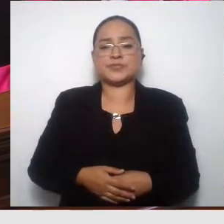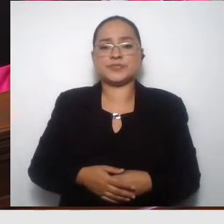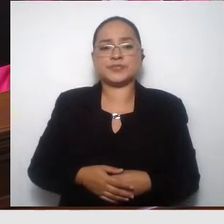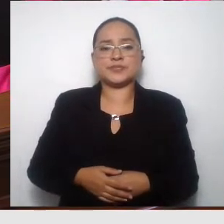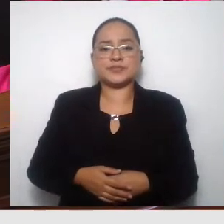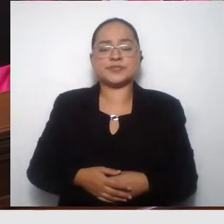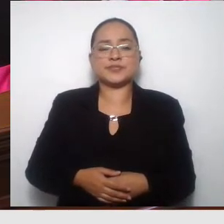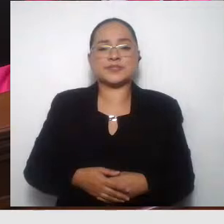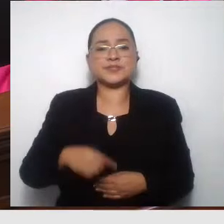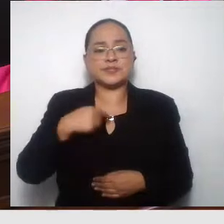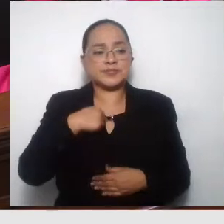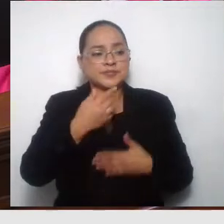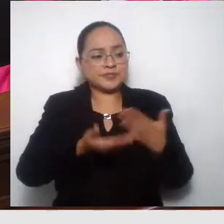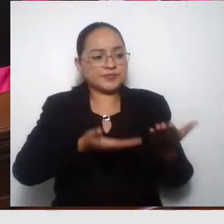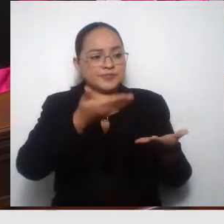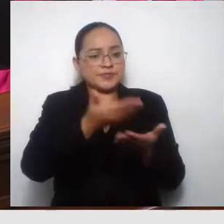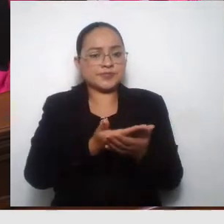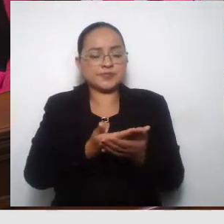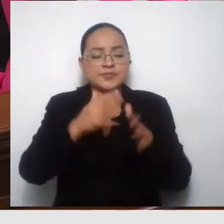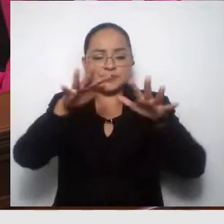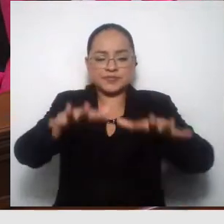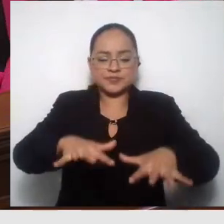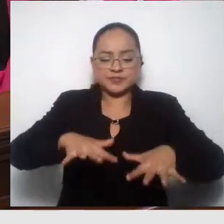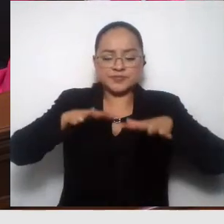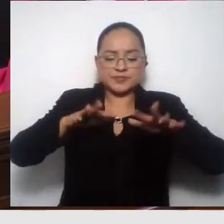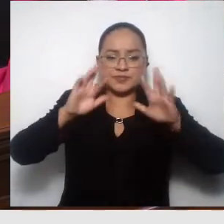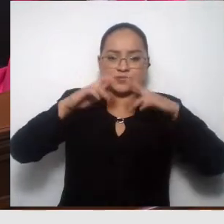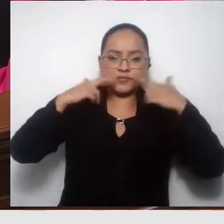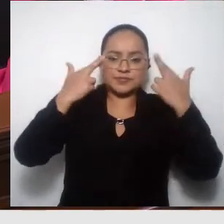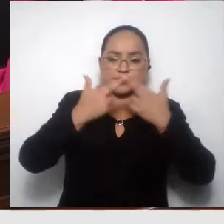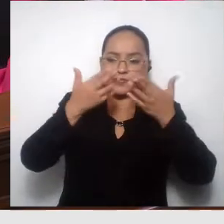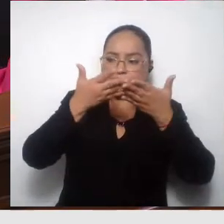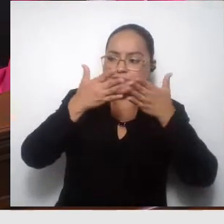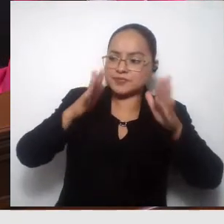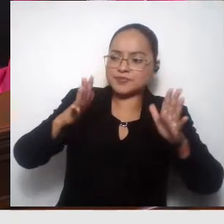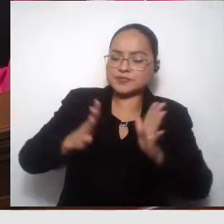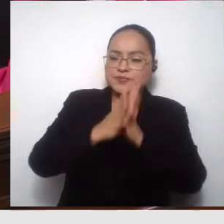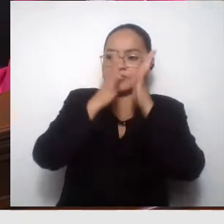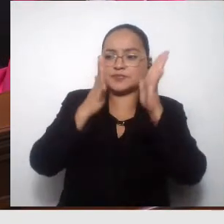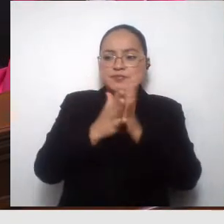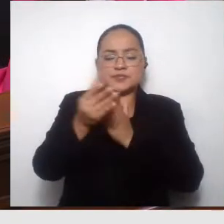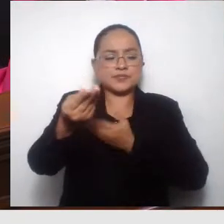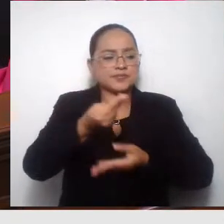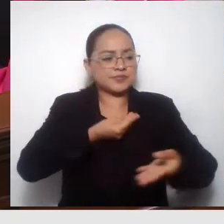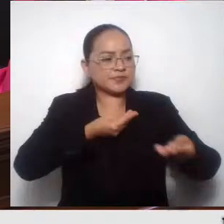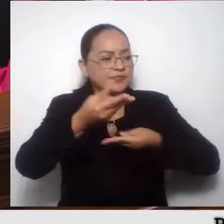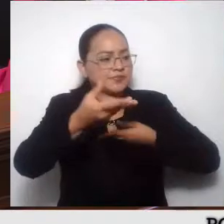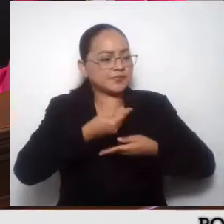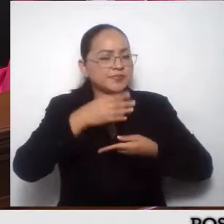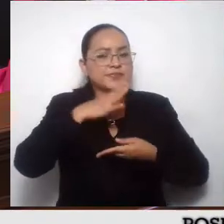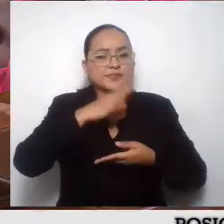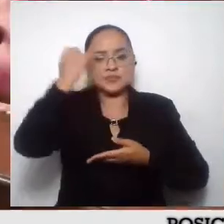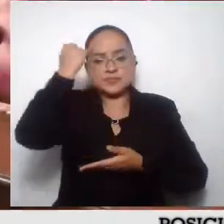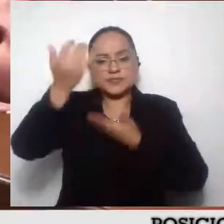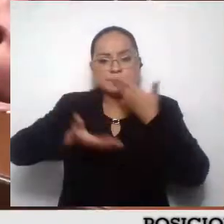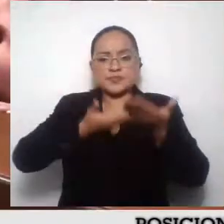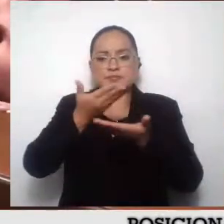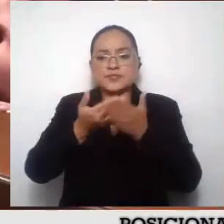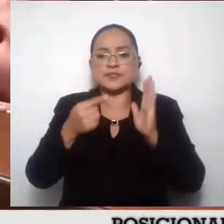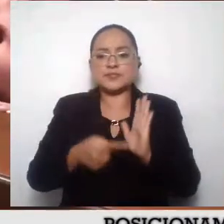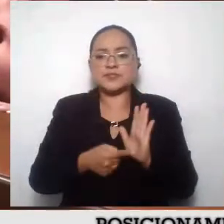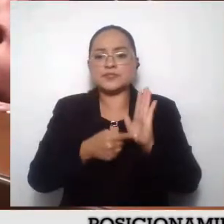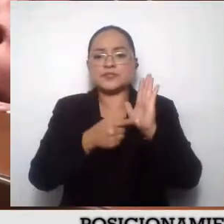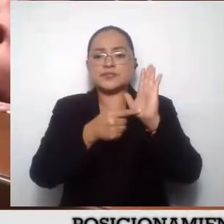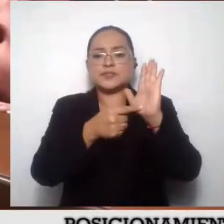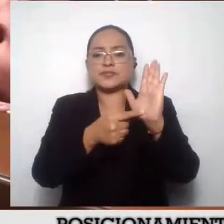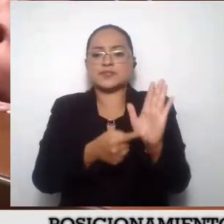Propongo realizar un parlamento abierto en donde se presenten las diferentes iniciativas de ley que ya existen